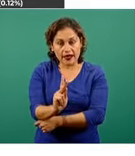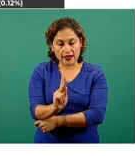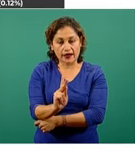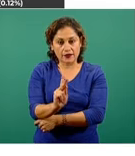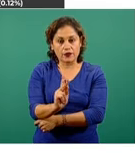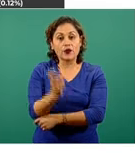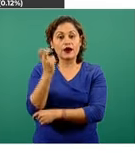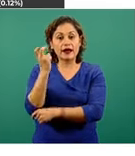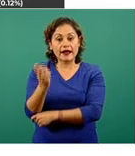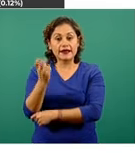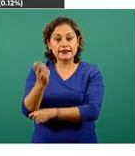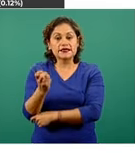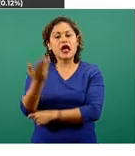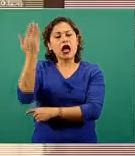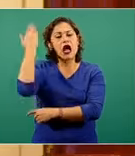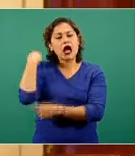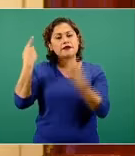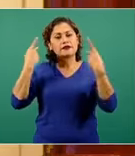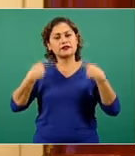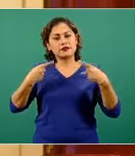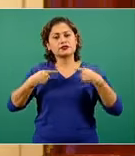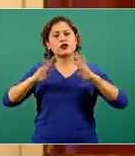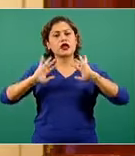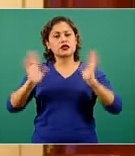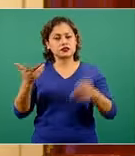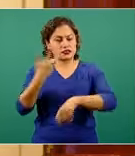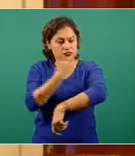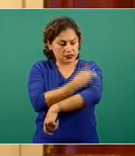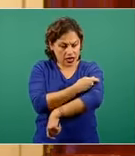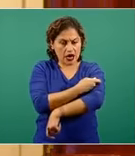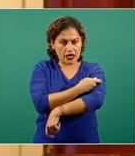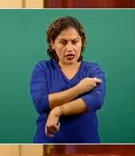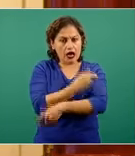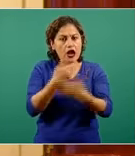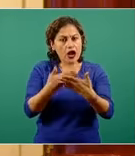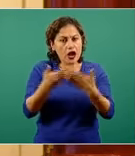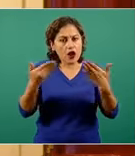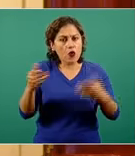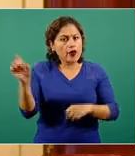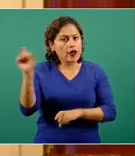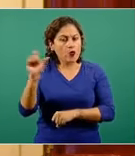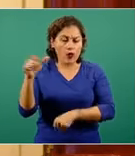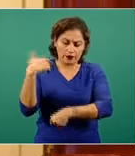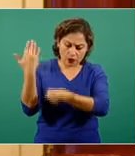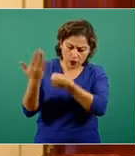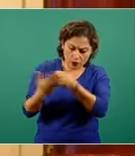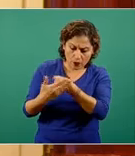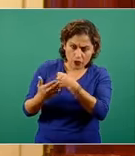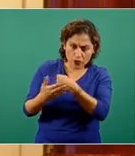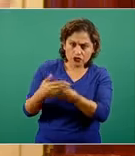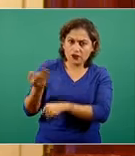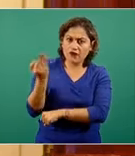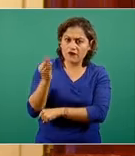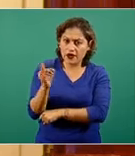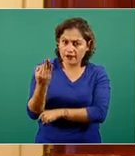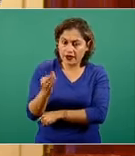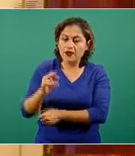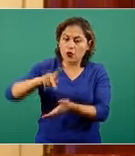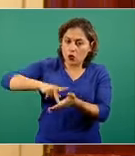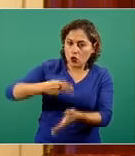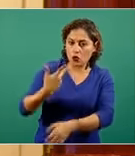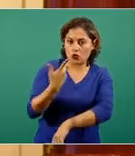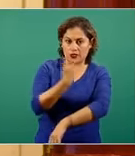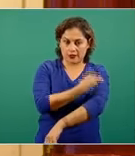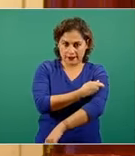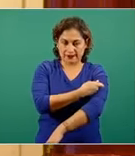personas que recibieron la primera, todavía se empezará a aplicar a partir de la primera semana de febrero. Si bien es cierto hay un avance, lo